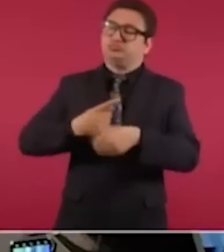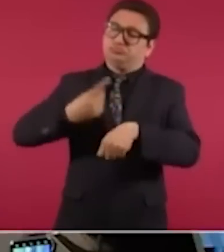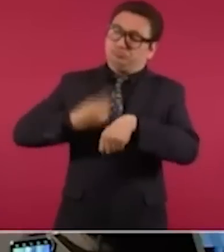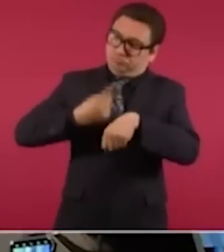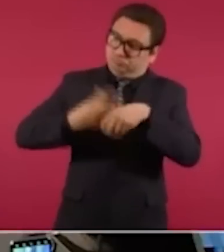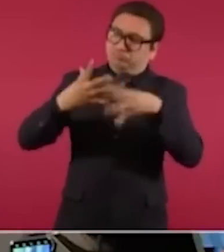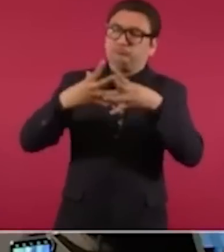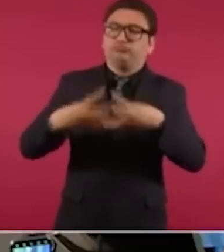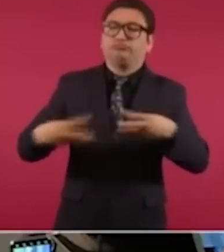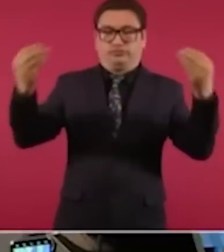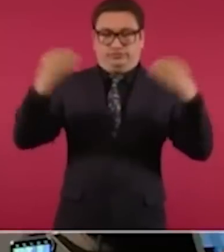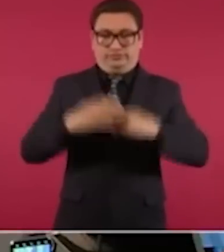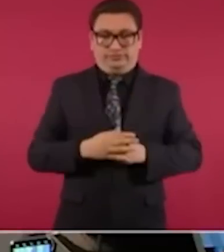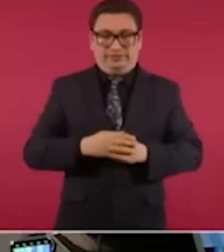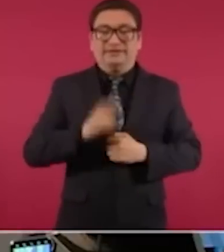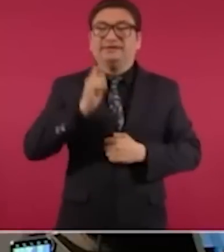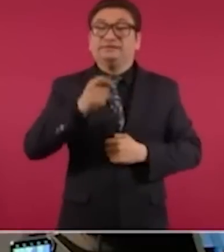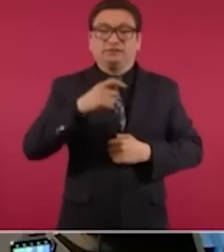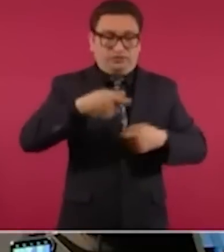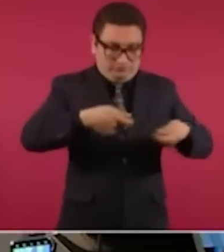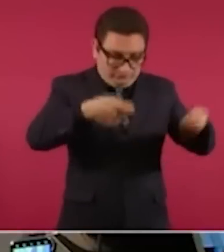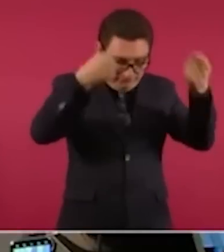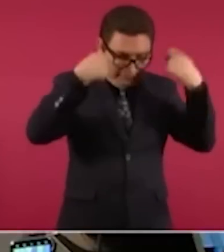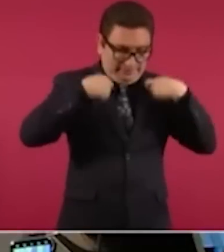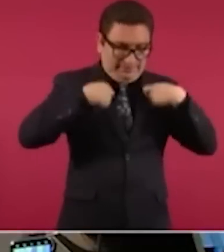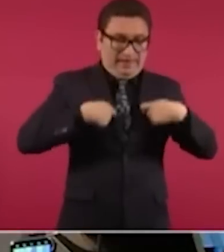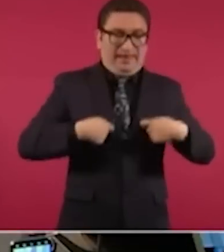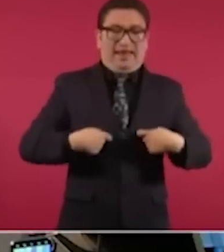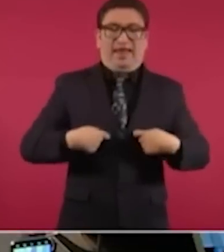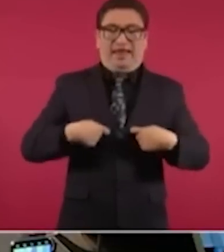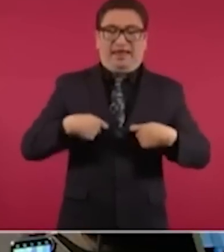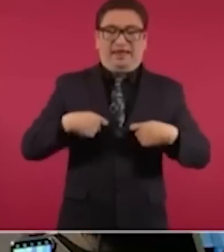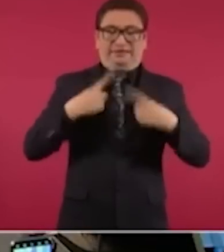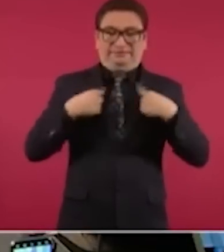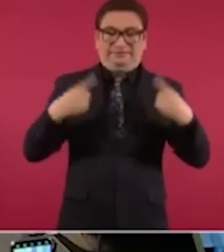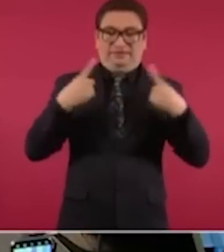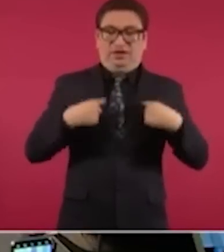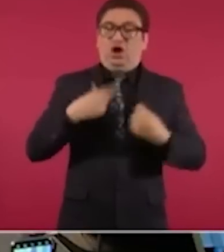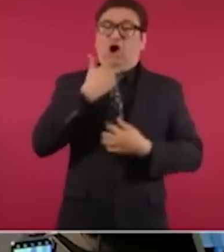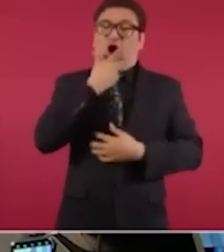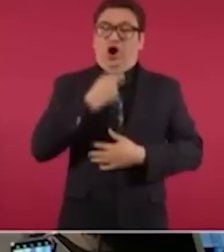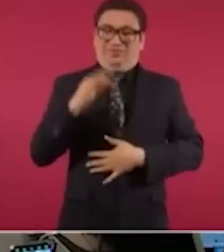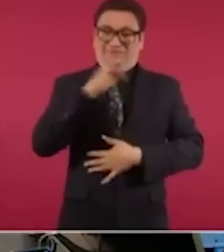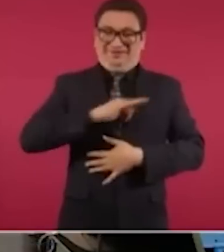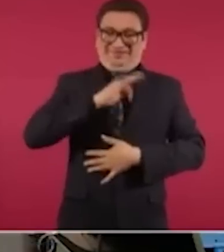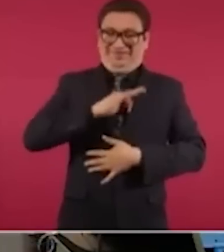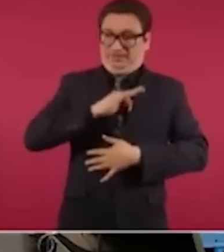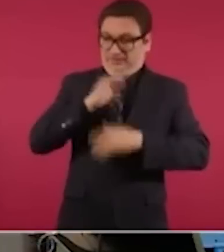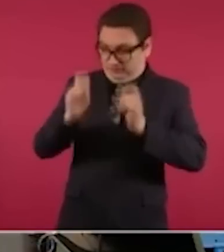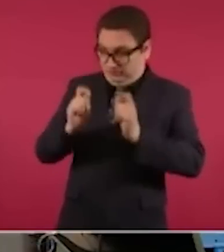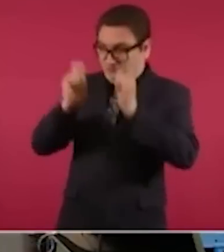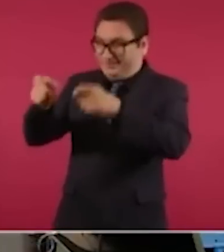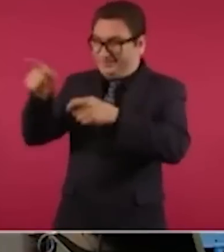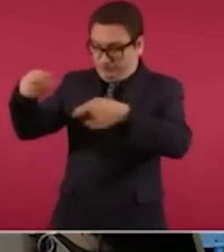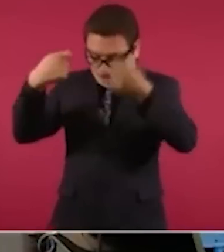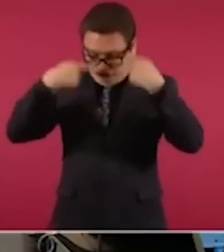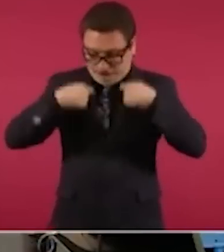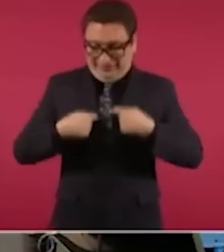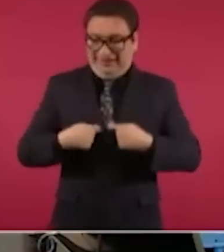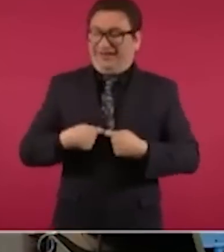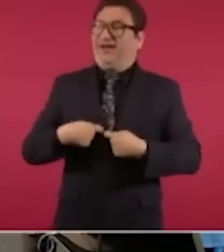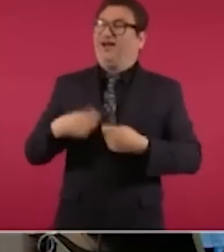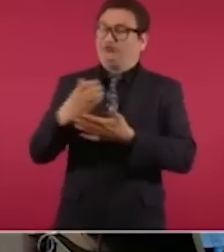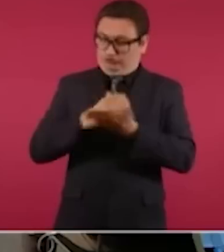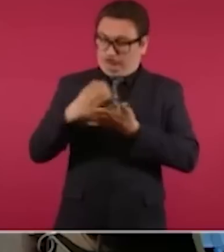vestir la camisa del hombre feliz es la cura o esta enfermedad